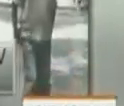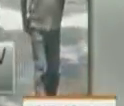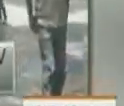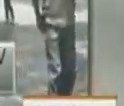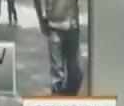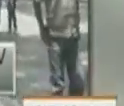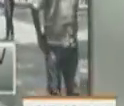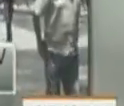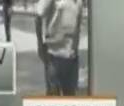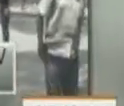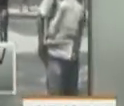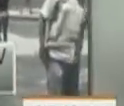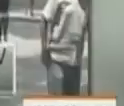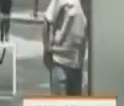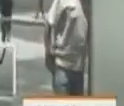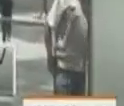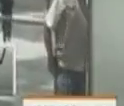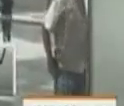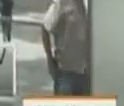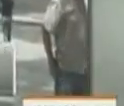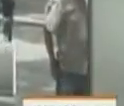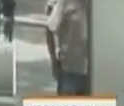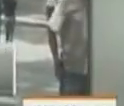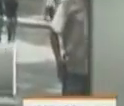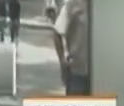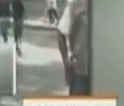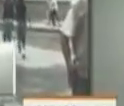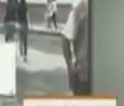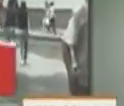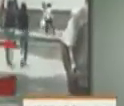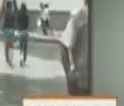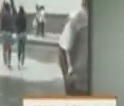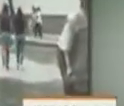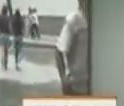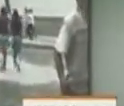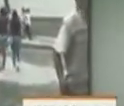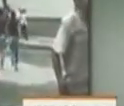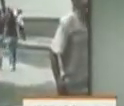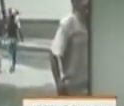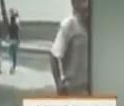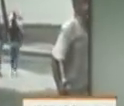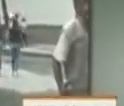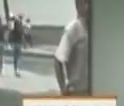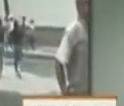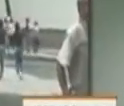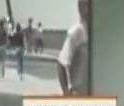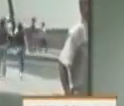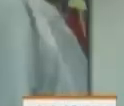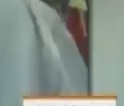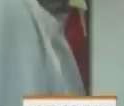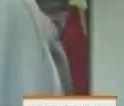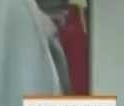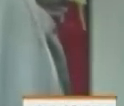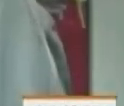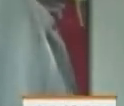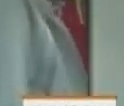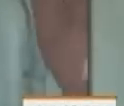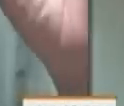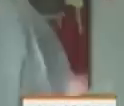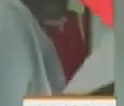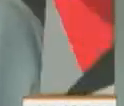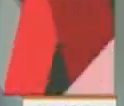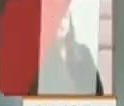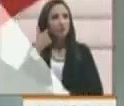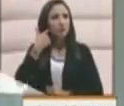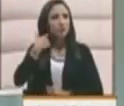Eso sigue porque si no, sigue el ataque. Tienes que capturarlo a todos uno por uno, hasta el último. Maravilloso, eso es